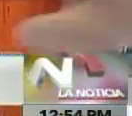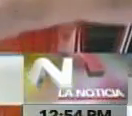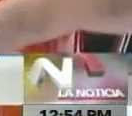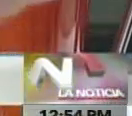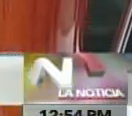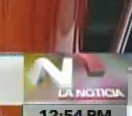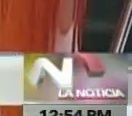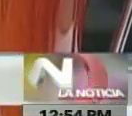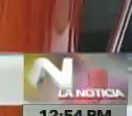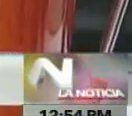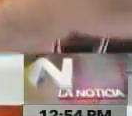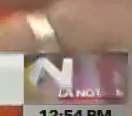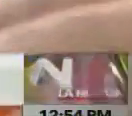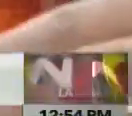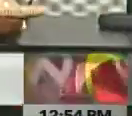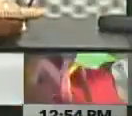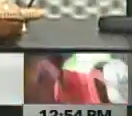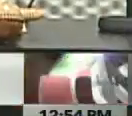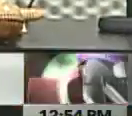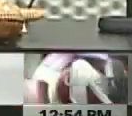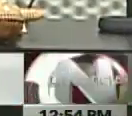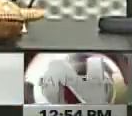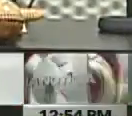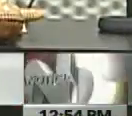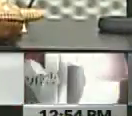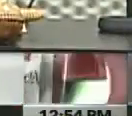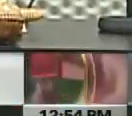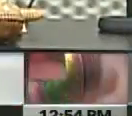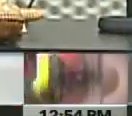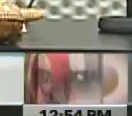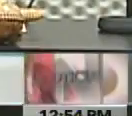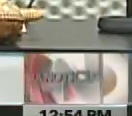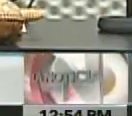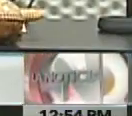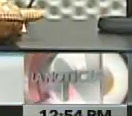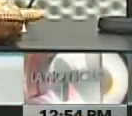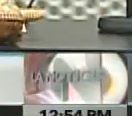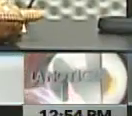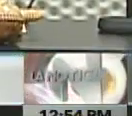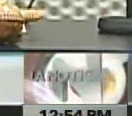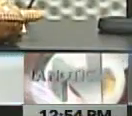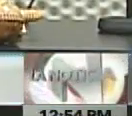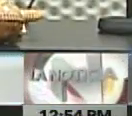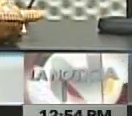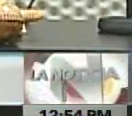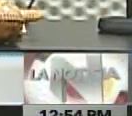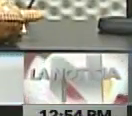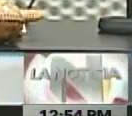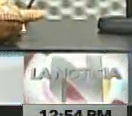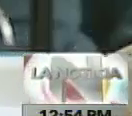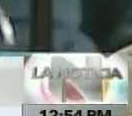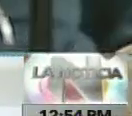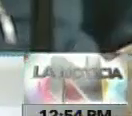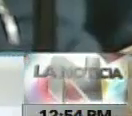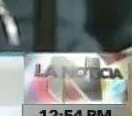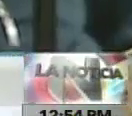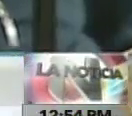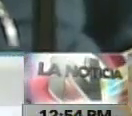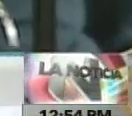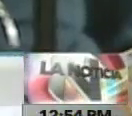Que cada quien sepa que es una rumba, que es un guaguancó. Claro, que la gente sepa que es una clave, ¿verdad?